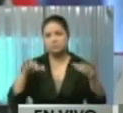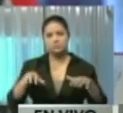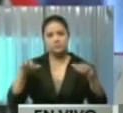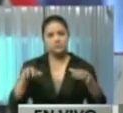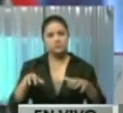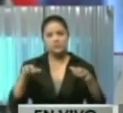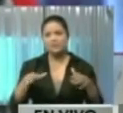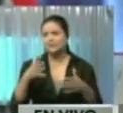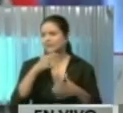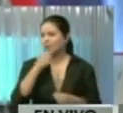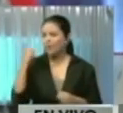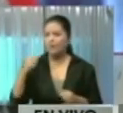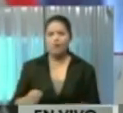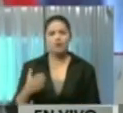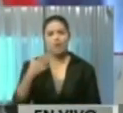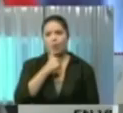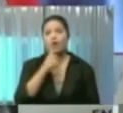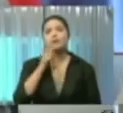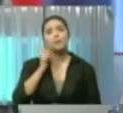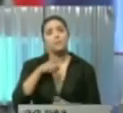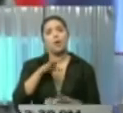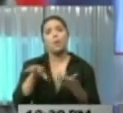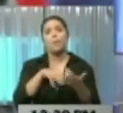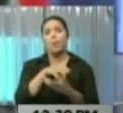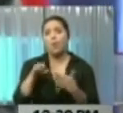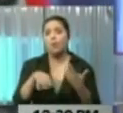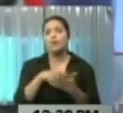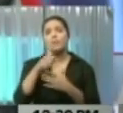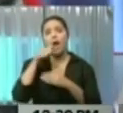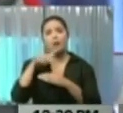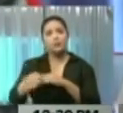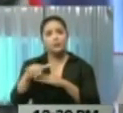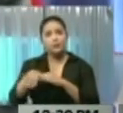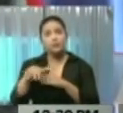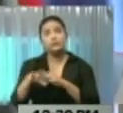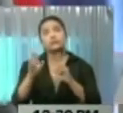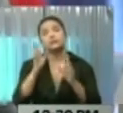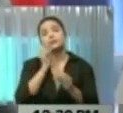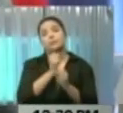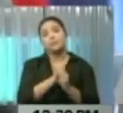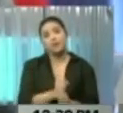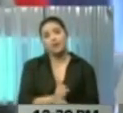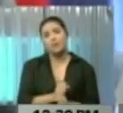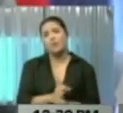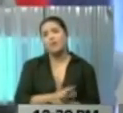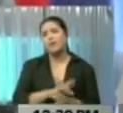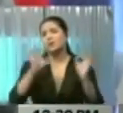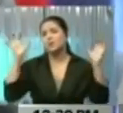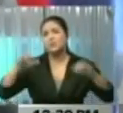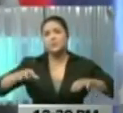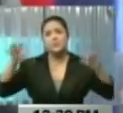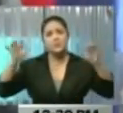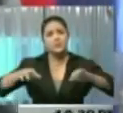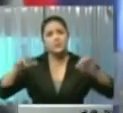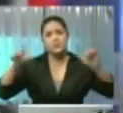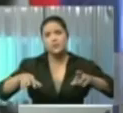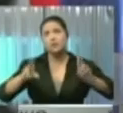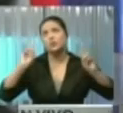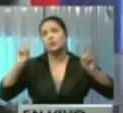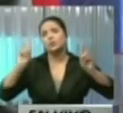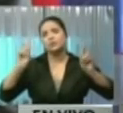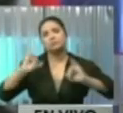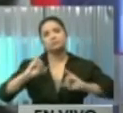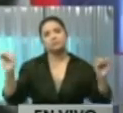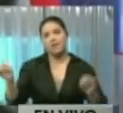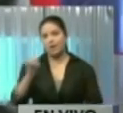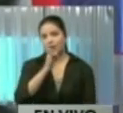gran sequía que estamos viviendo y de los problemas en los embalses nacionales. Esperamos que lleguen pronto las lluvias y, bueno, esta era la